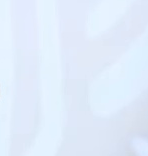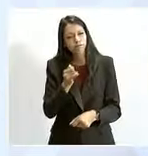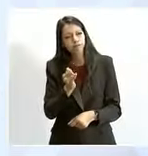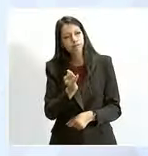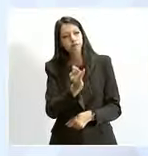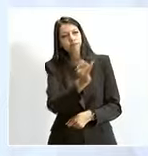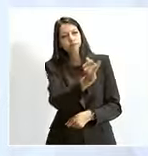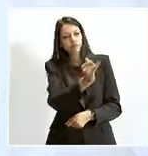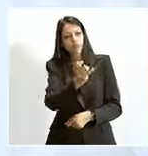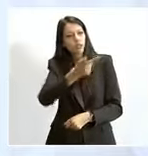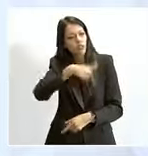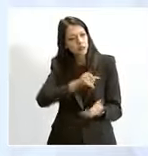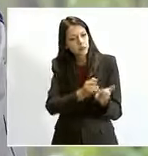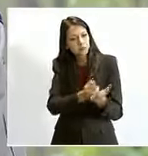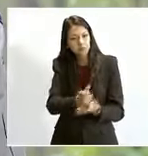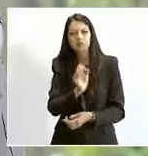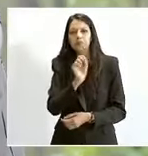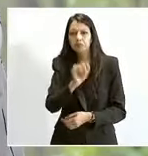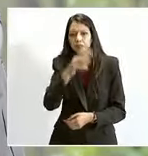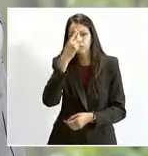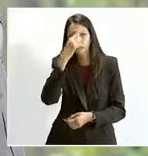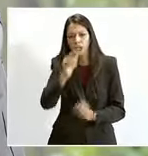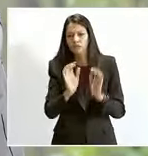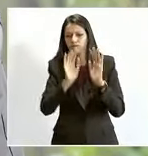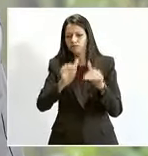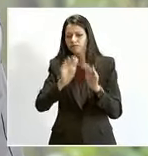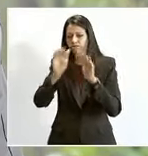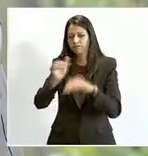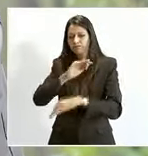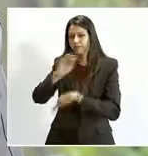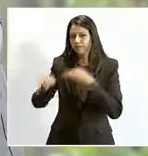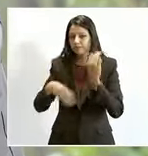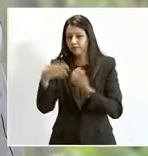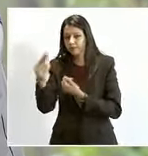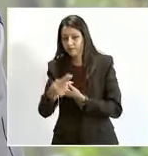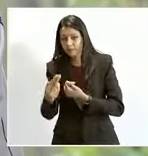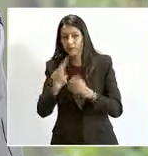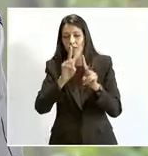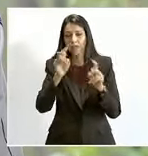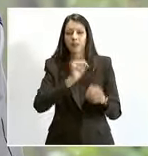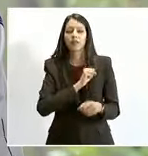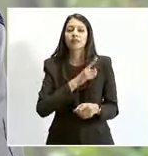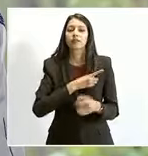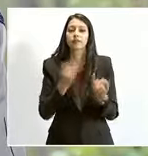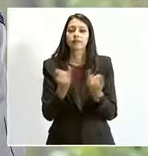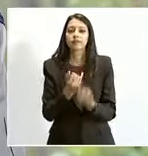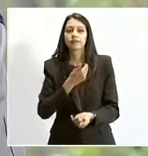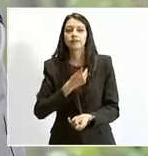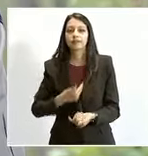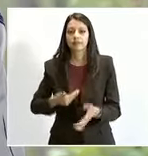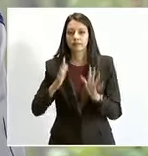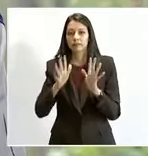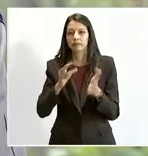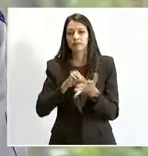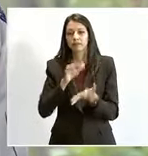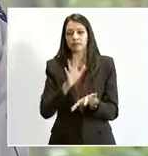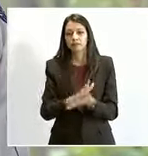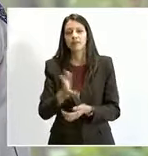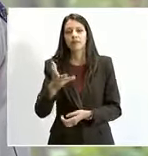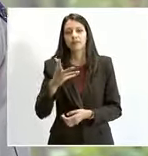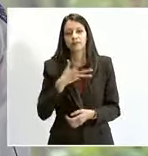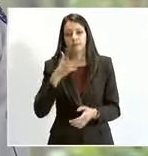dispuestos a cubrir todos los espacios de un sistema de salud que como el presidente ha establecido tiene